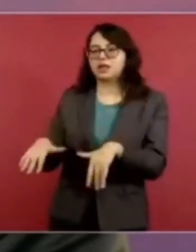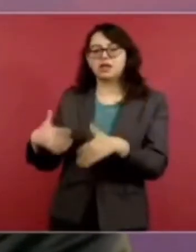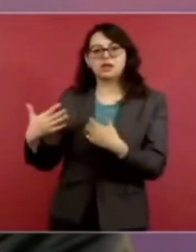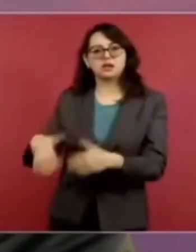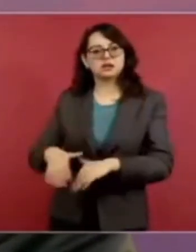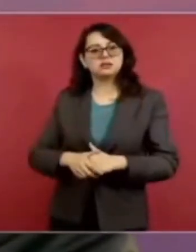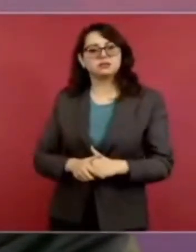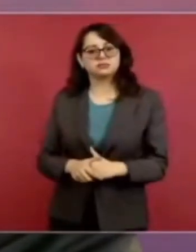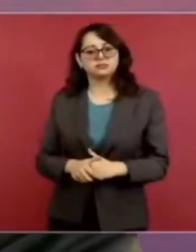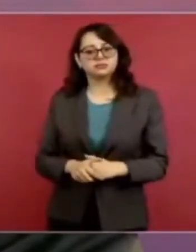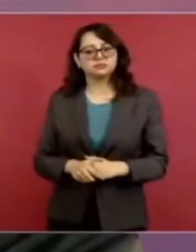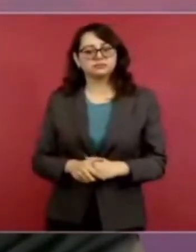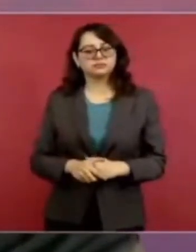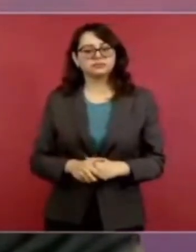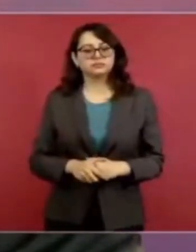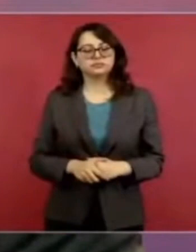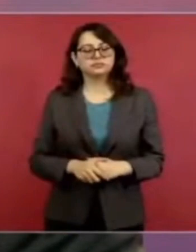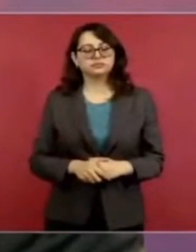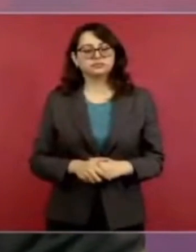¿De su